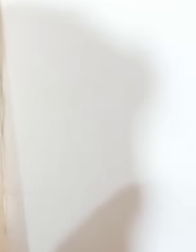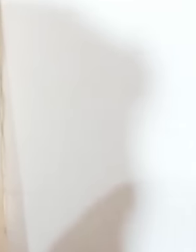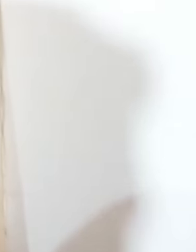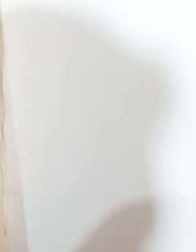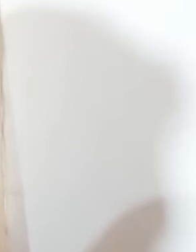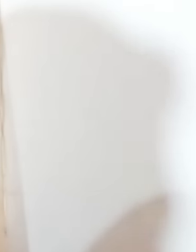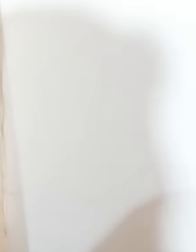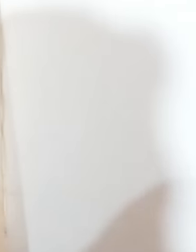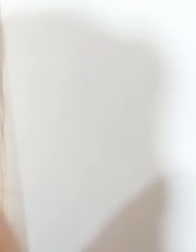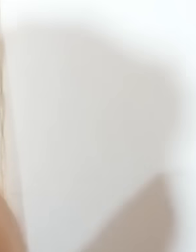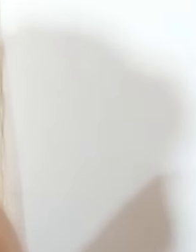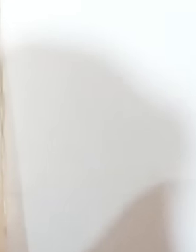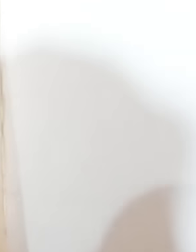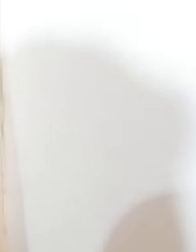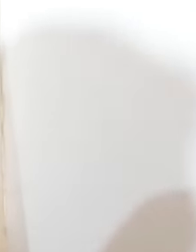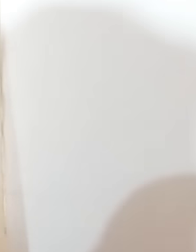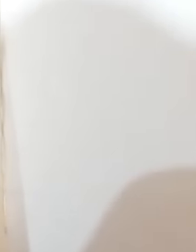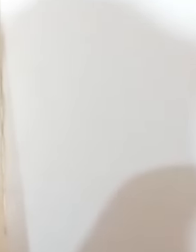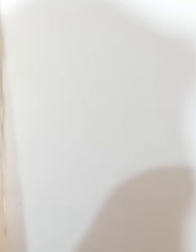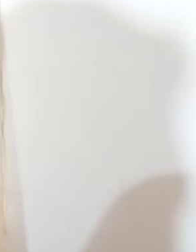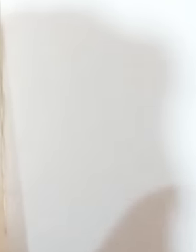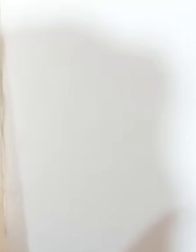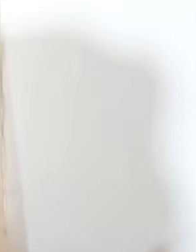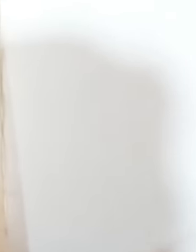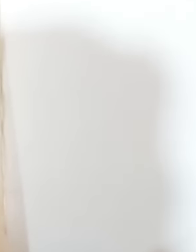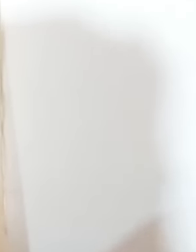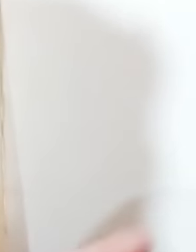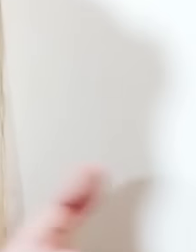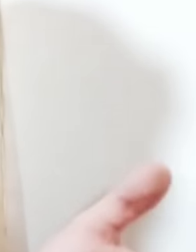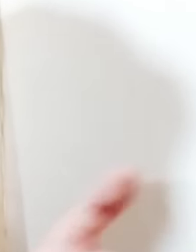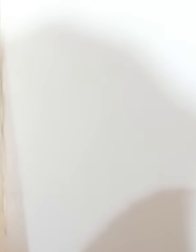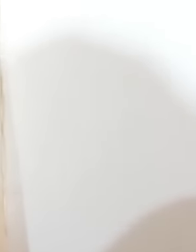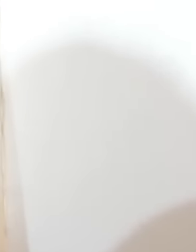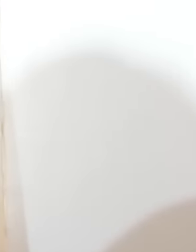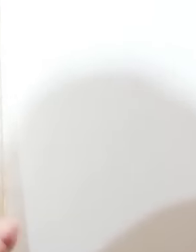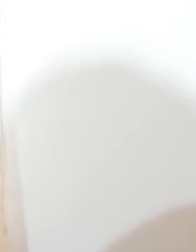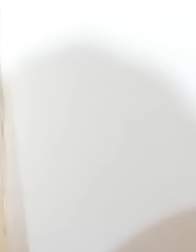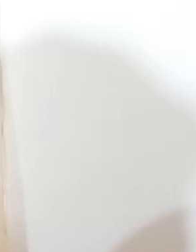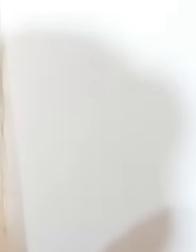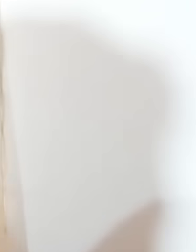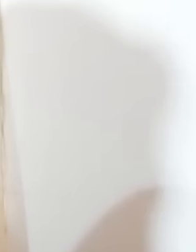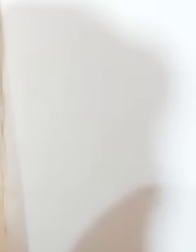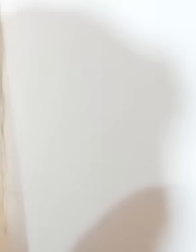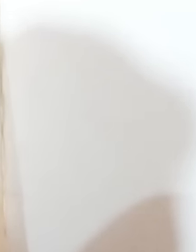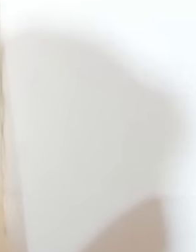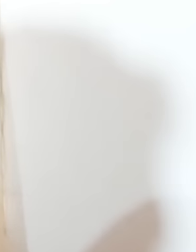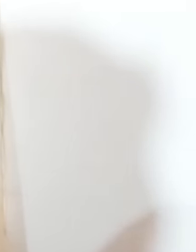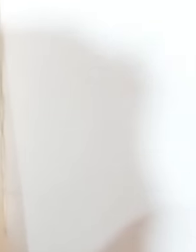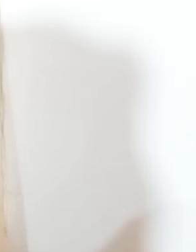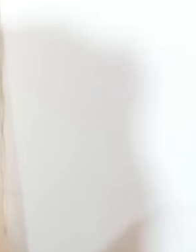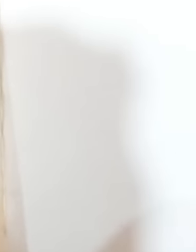me gusta y a compartir, impresionante, dejá en la caja de comentarios alguna otra entrevista así con reporteros que son